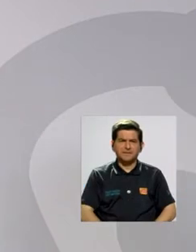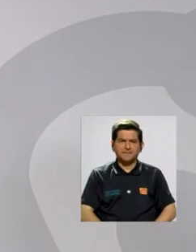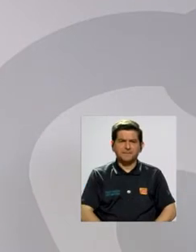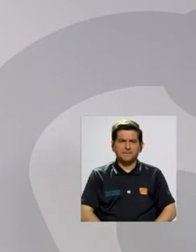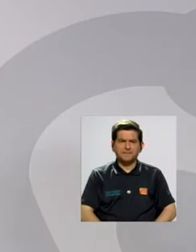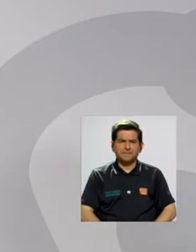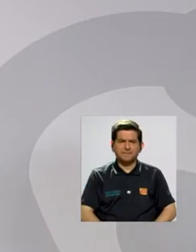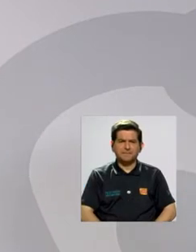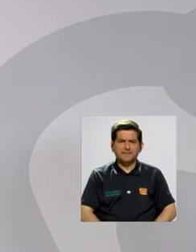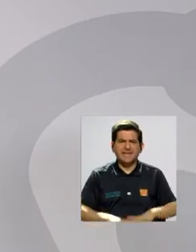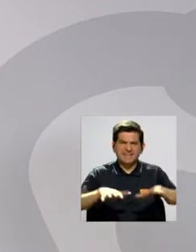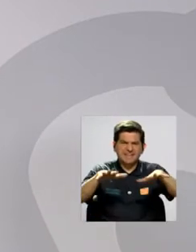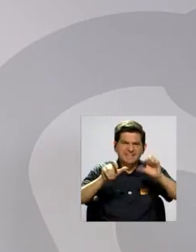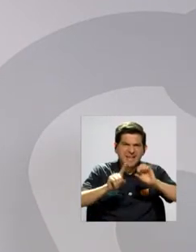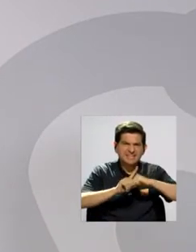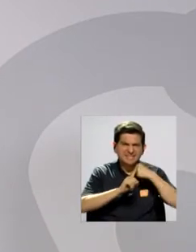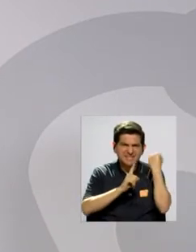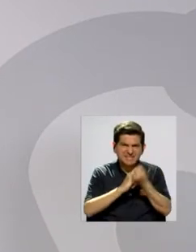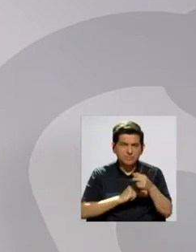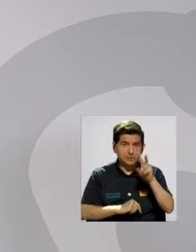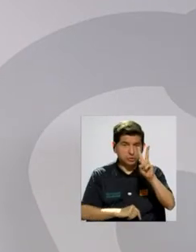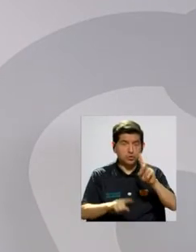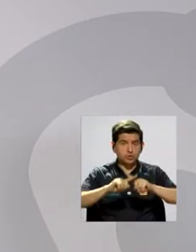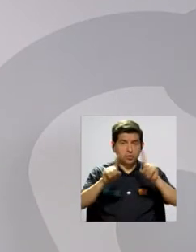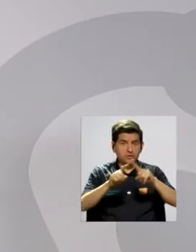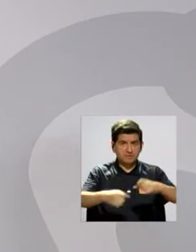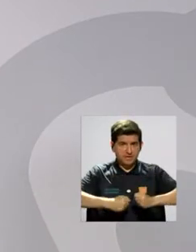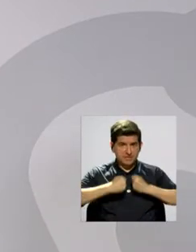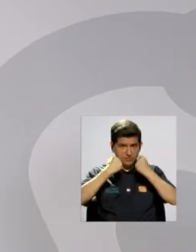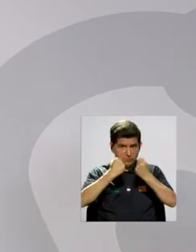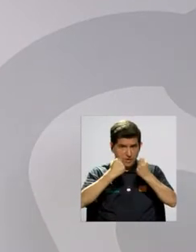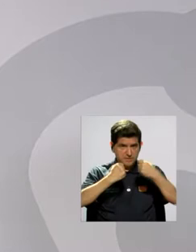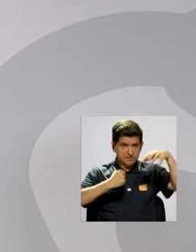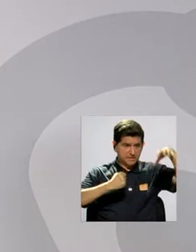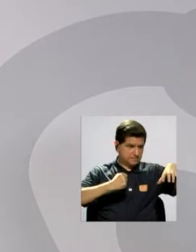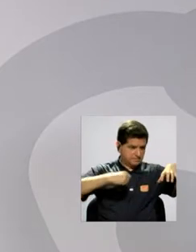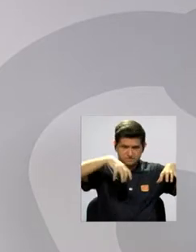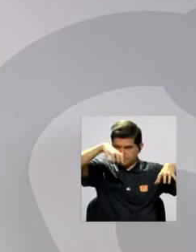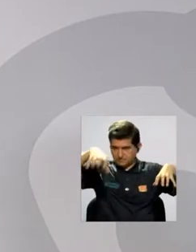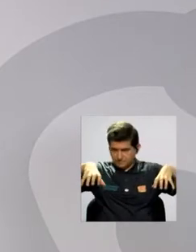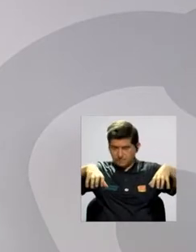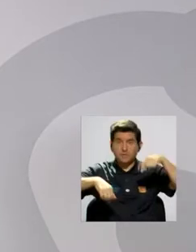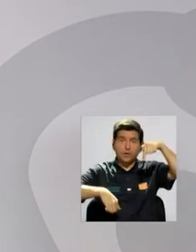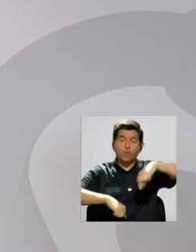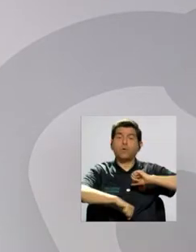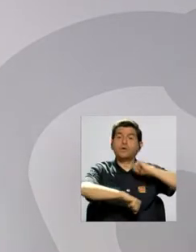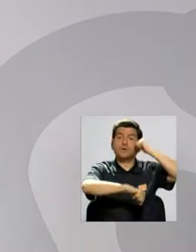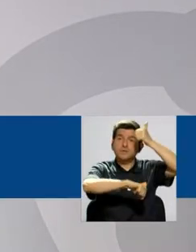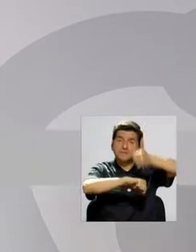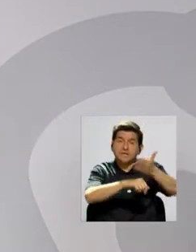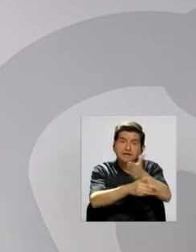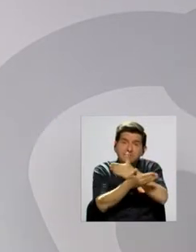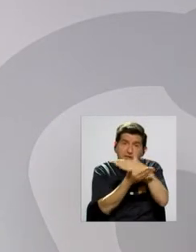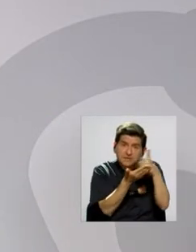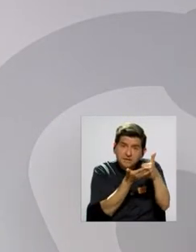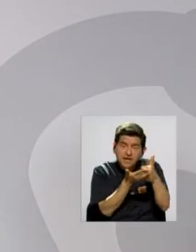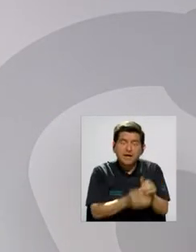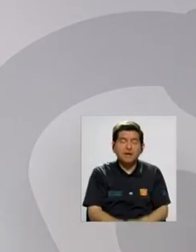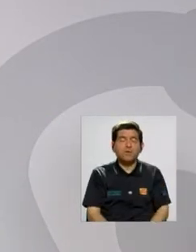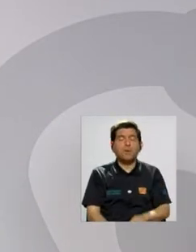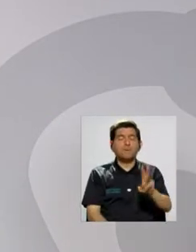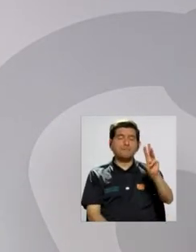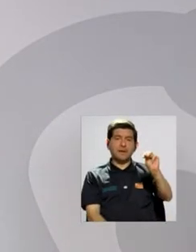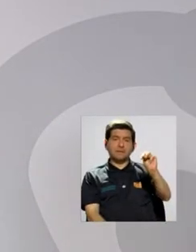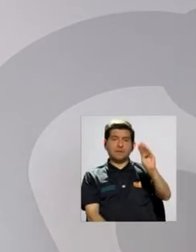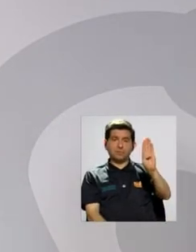una tensión entre dos fuerzas y que hoy por hoy plantean algo que Martin Buber